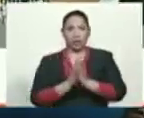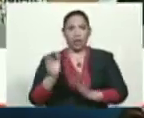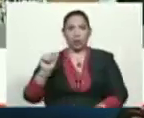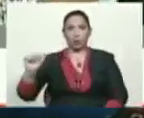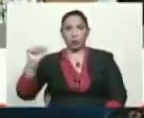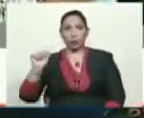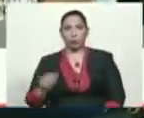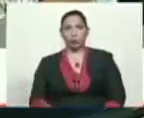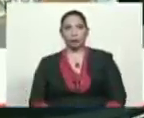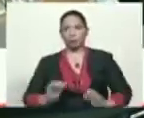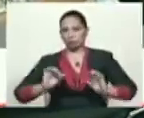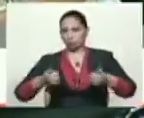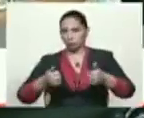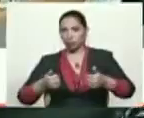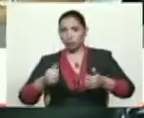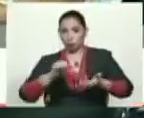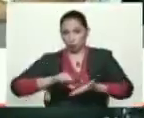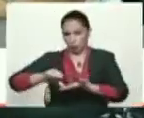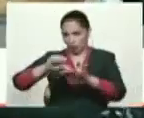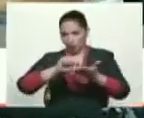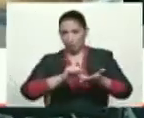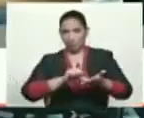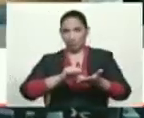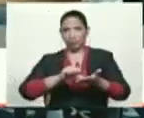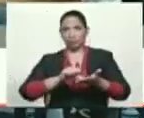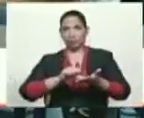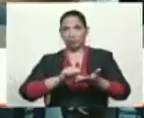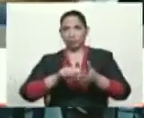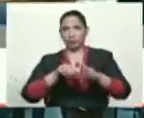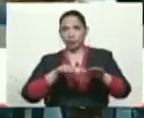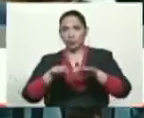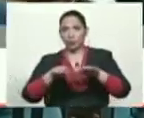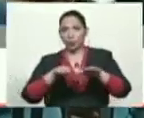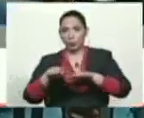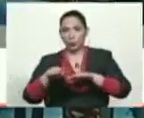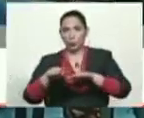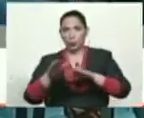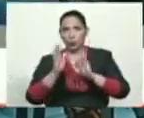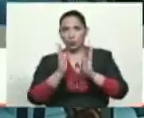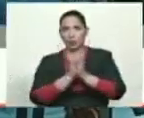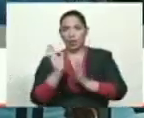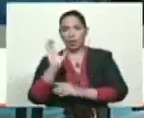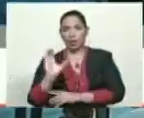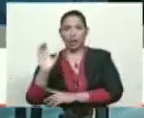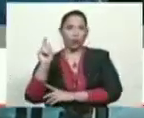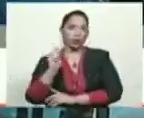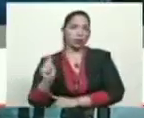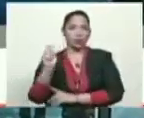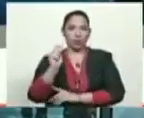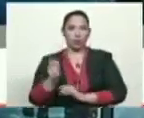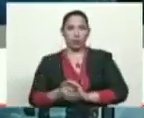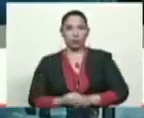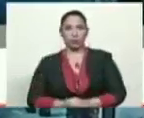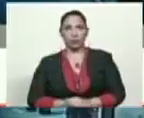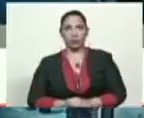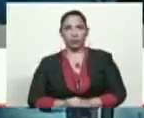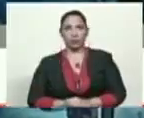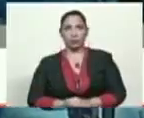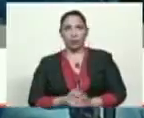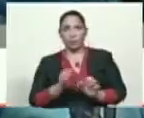ciudades de arranque en cojedes san carlos y tinaquillo en